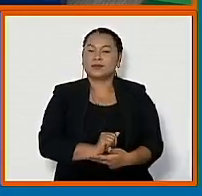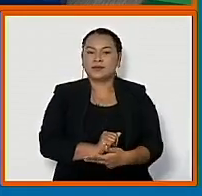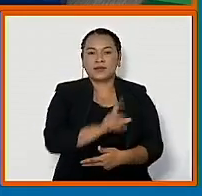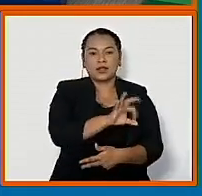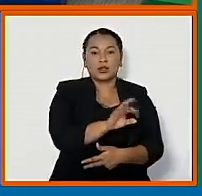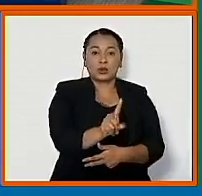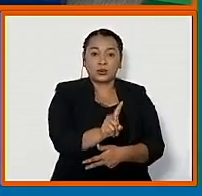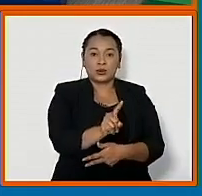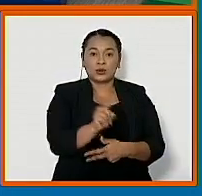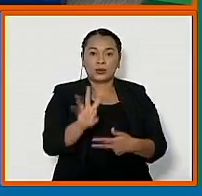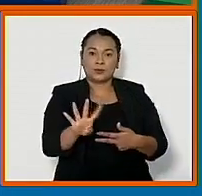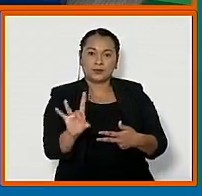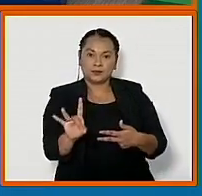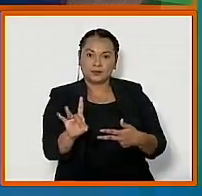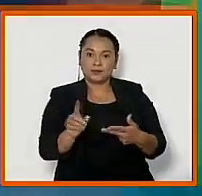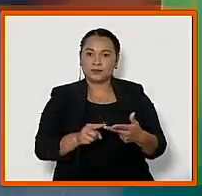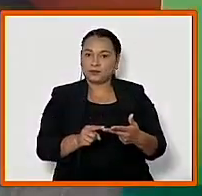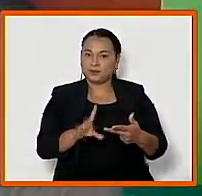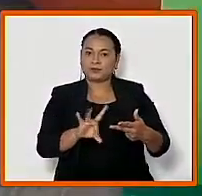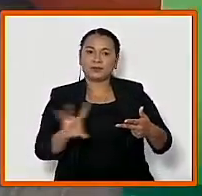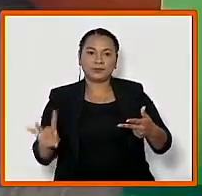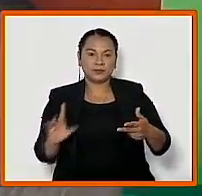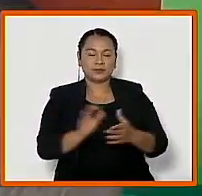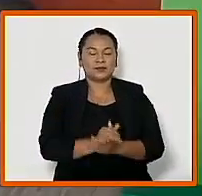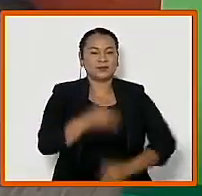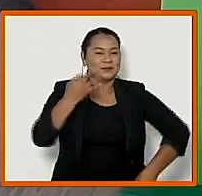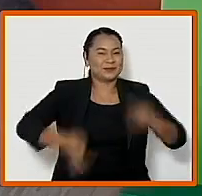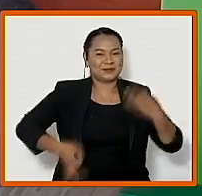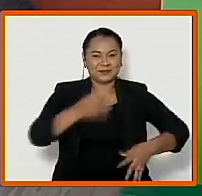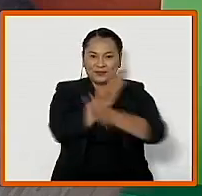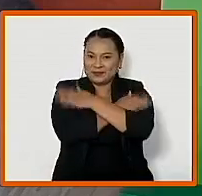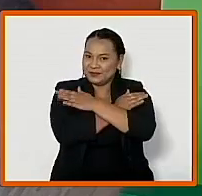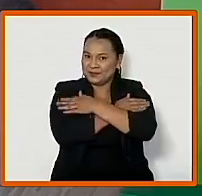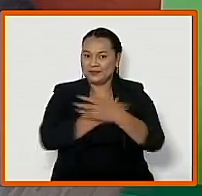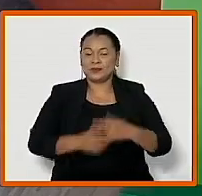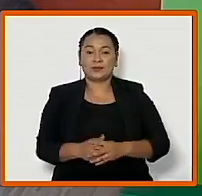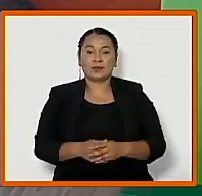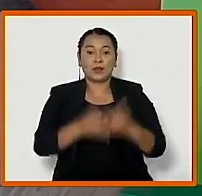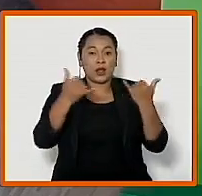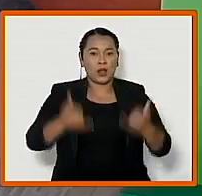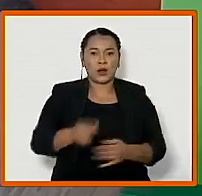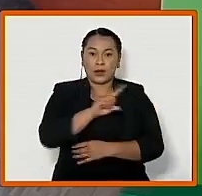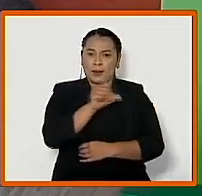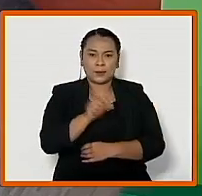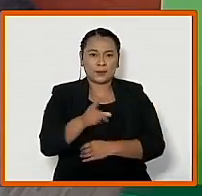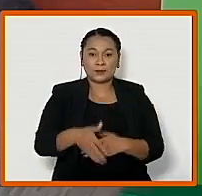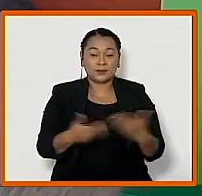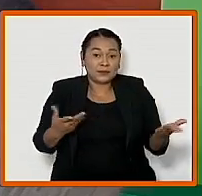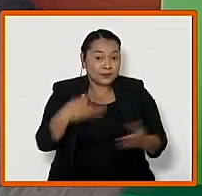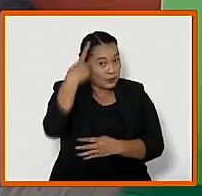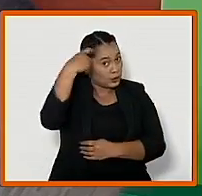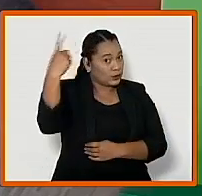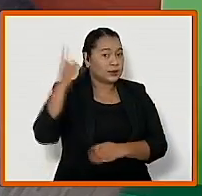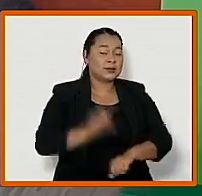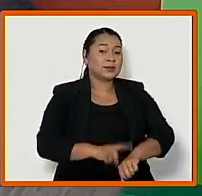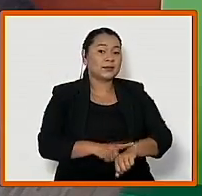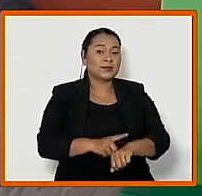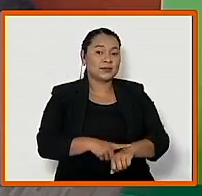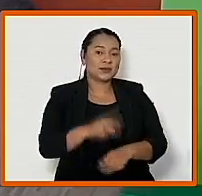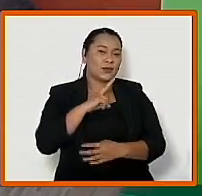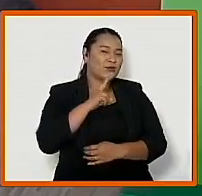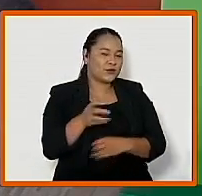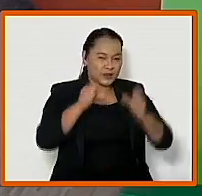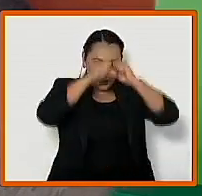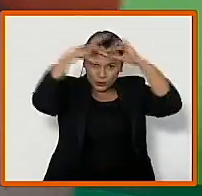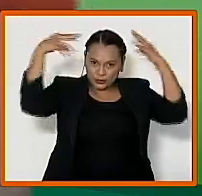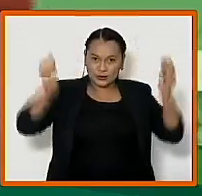91, 48 y 88. Muchas felicidades. Ahora dime tú qué soñaste, porque llegó un momento de hacerlo una realidad